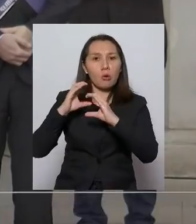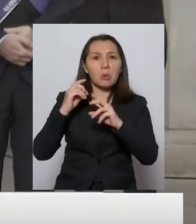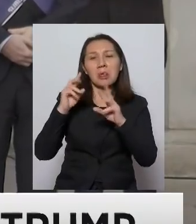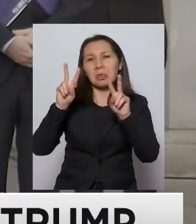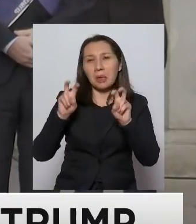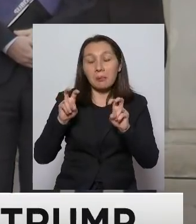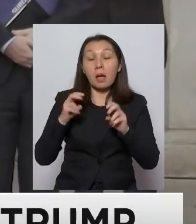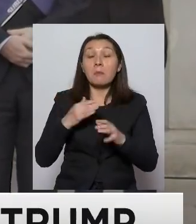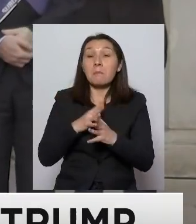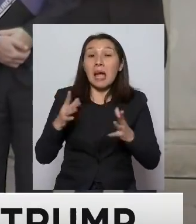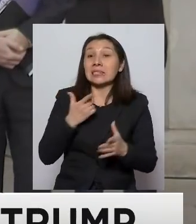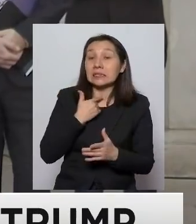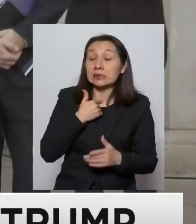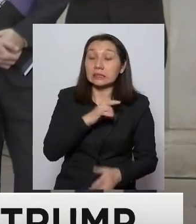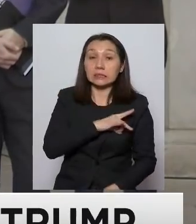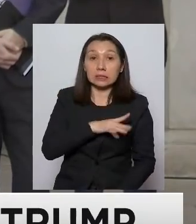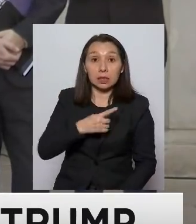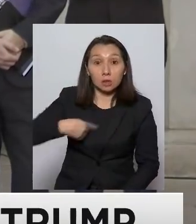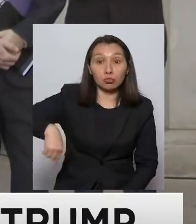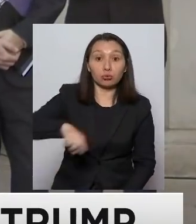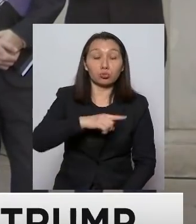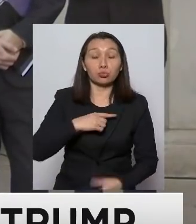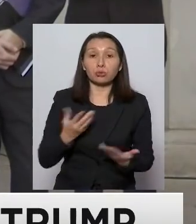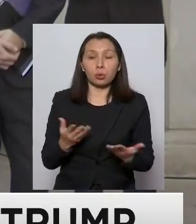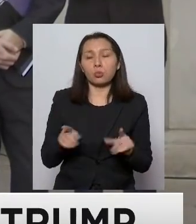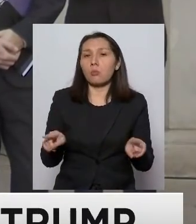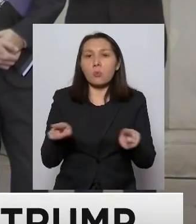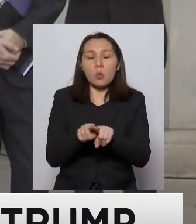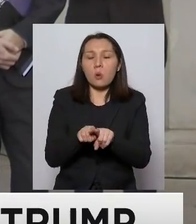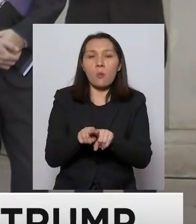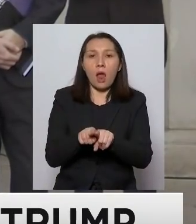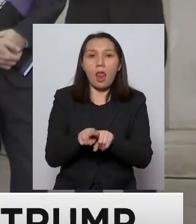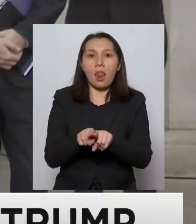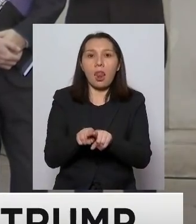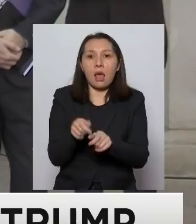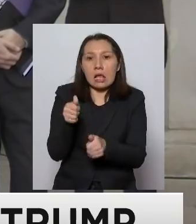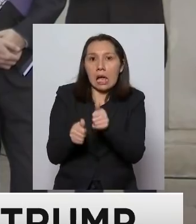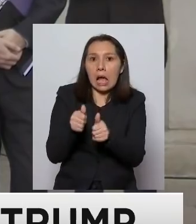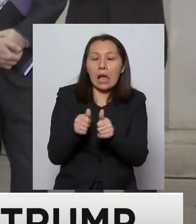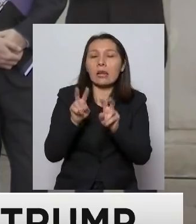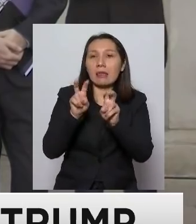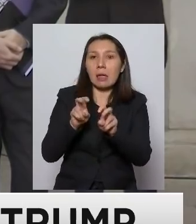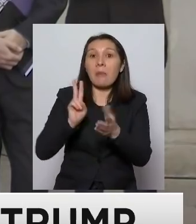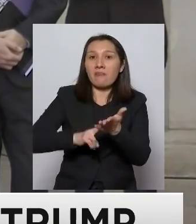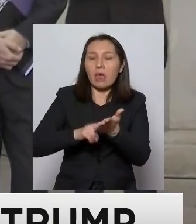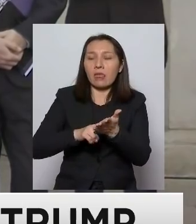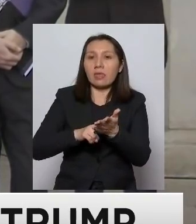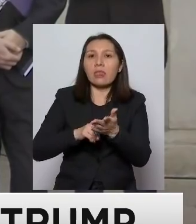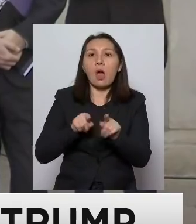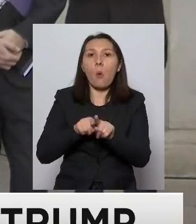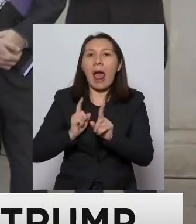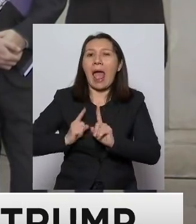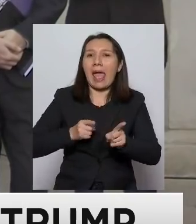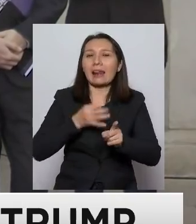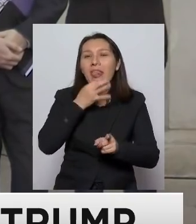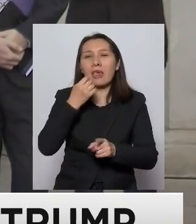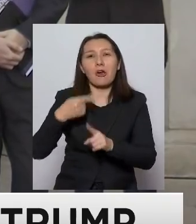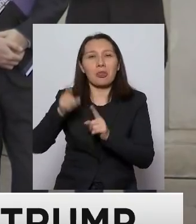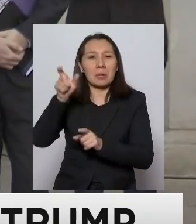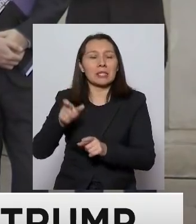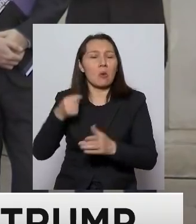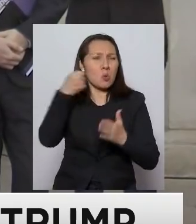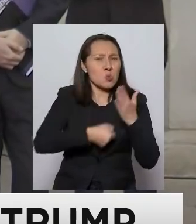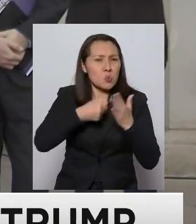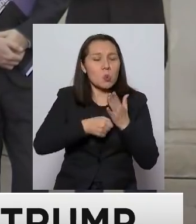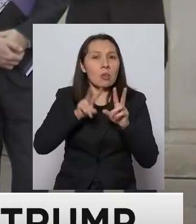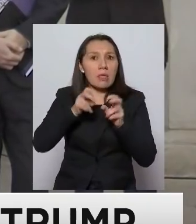tal vez lo que más nos interesa a nosotros, igual como hay una carrera o una verdadera guerra, como dijo un ministro,